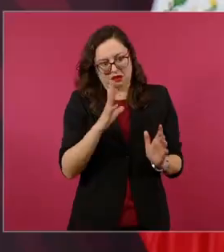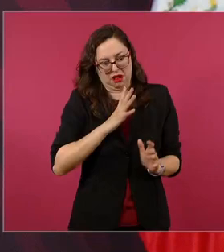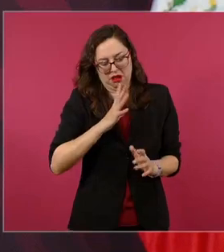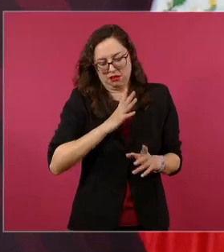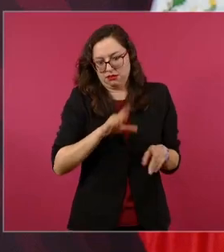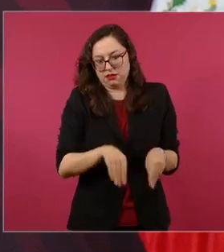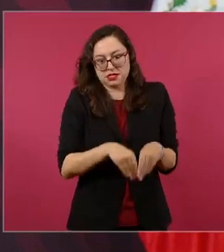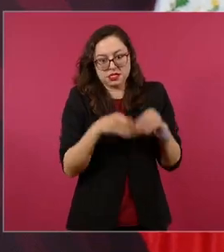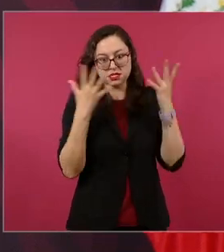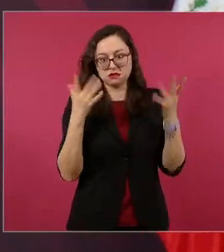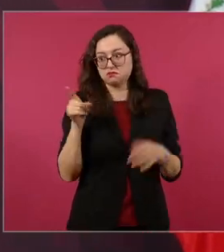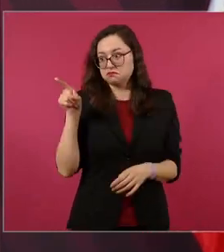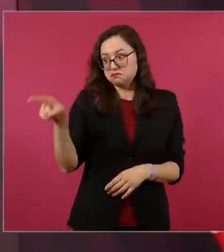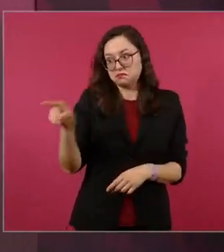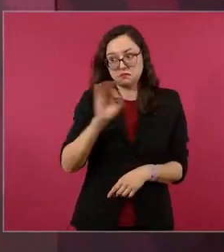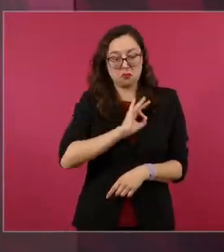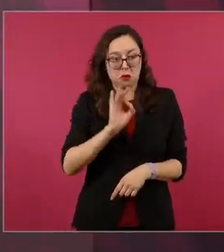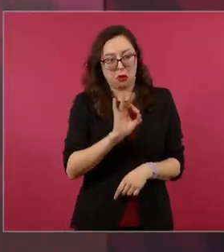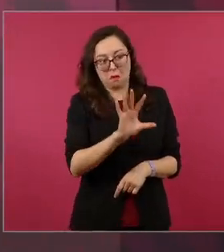Cuando llegamos,